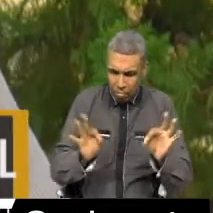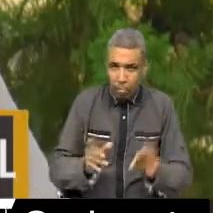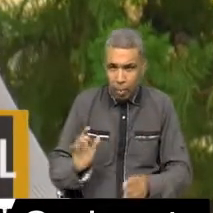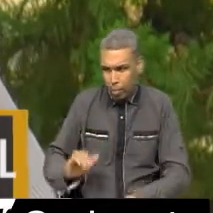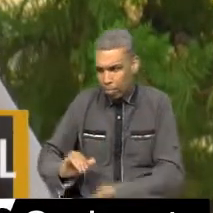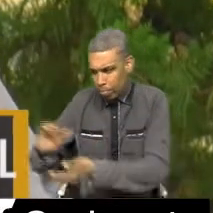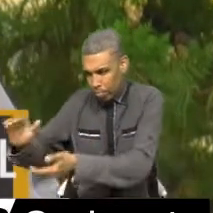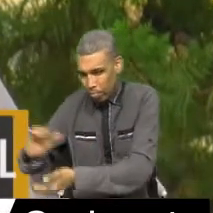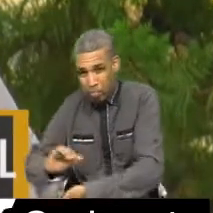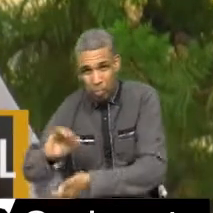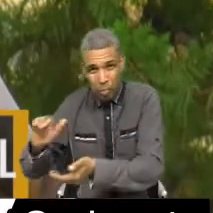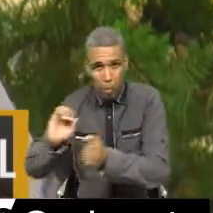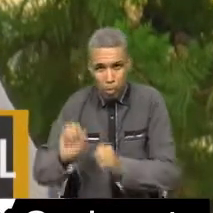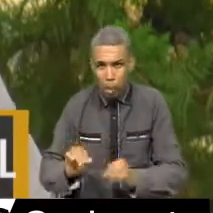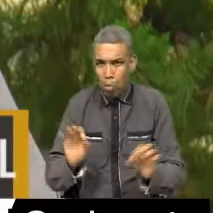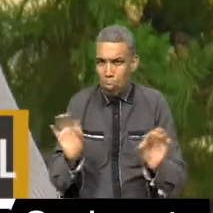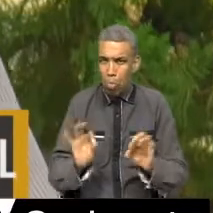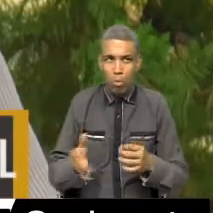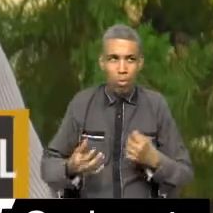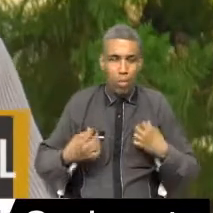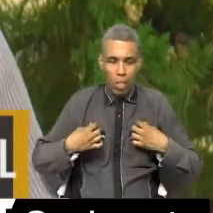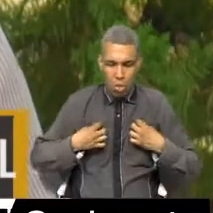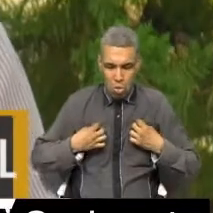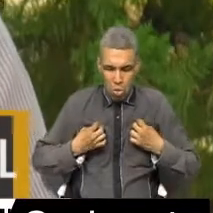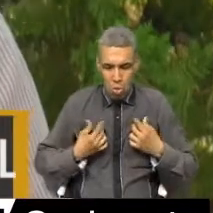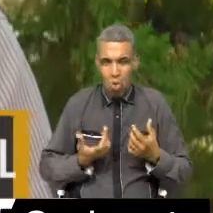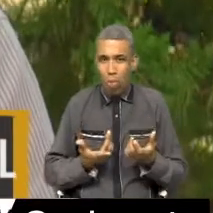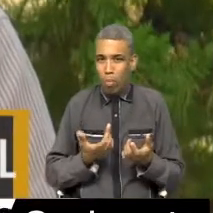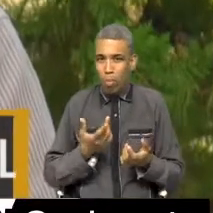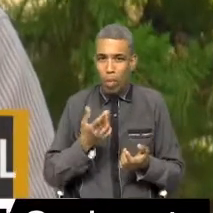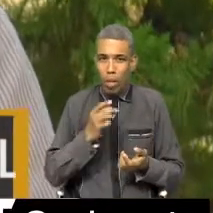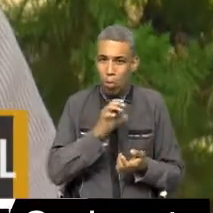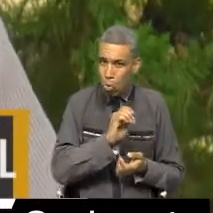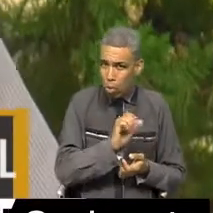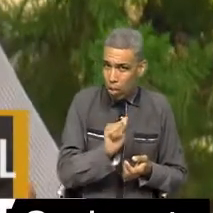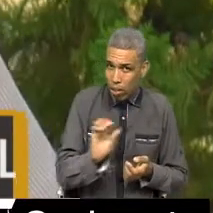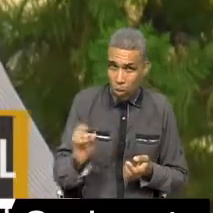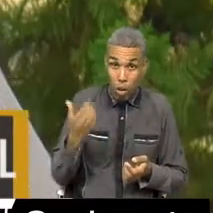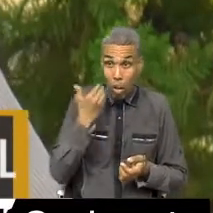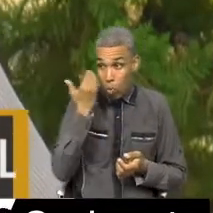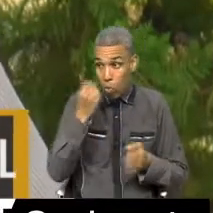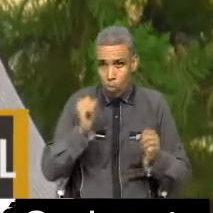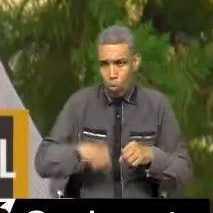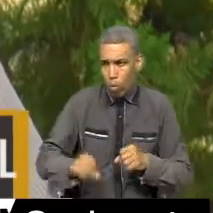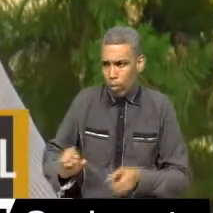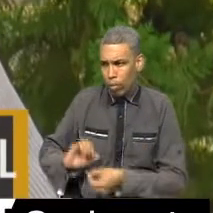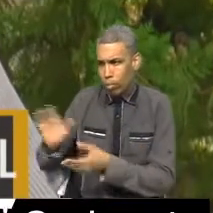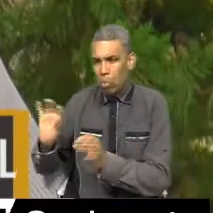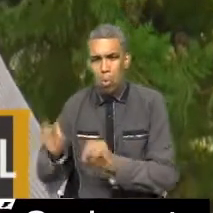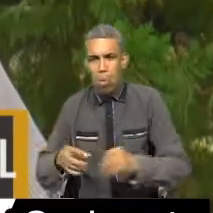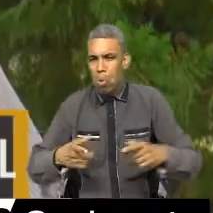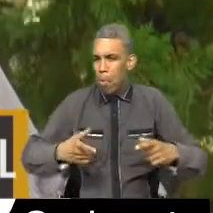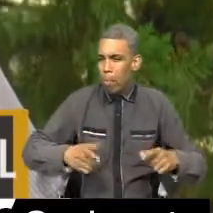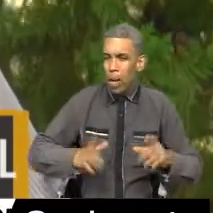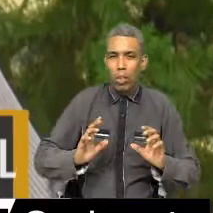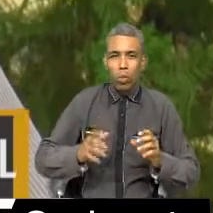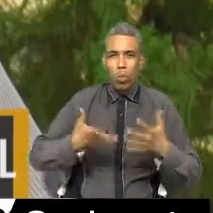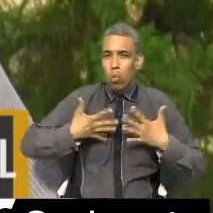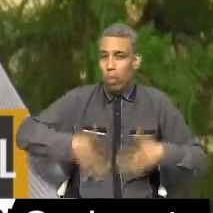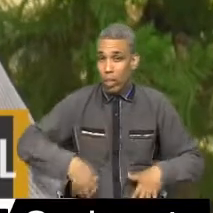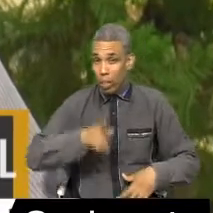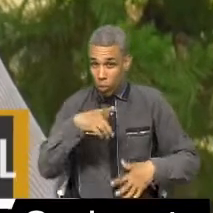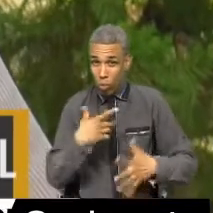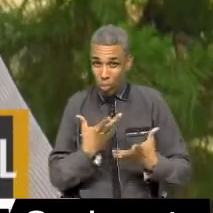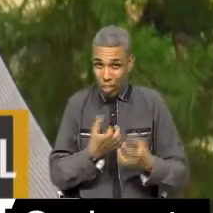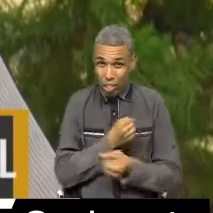un pantalón para adultos o un vestido para señoras, también es importante, una ollita, un platico, cualquier cosa que ustedes nos donen